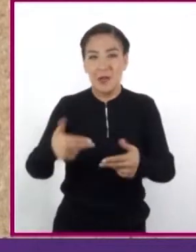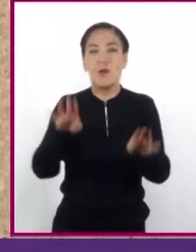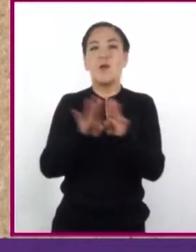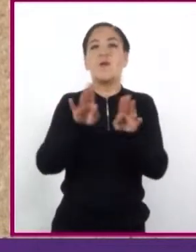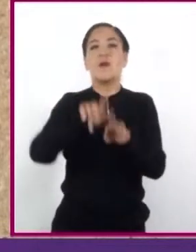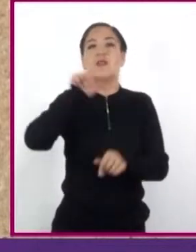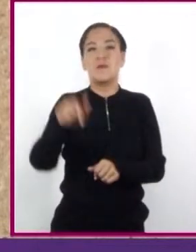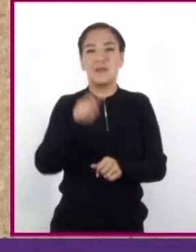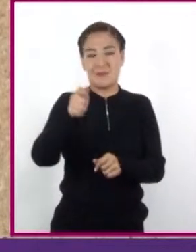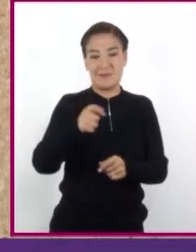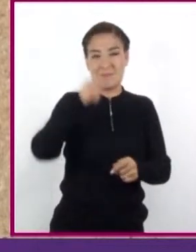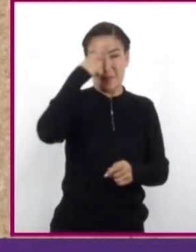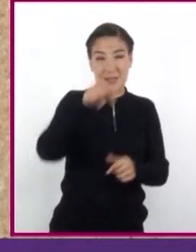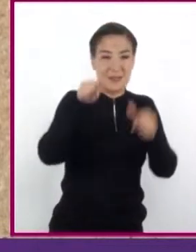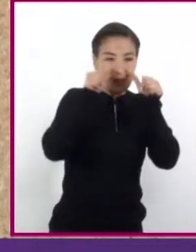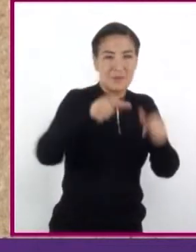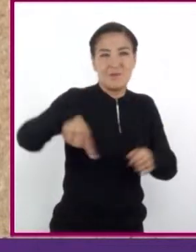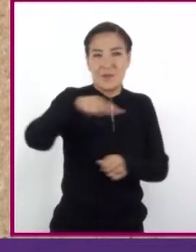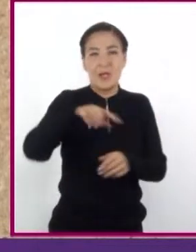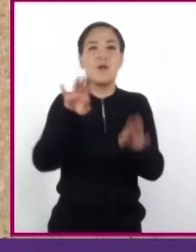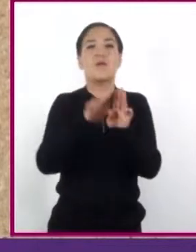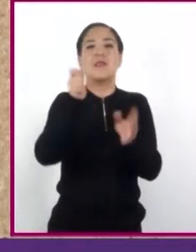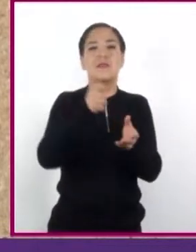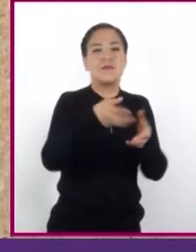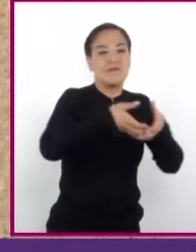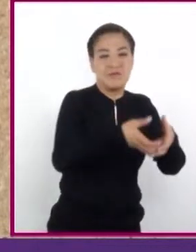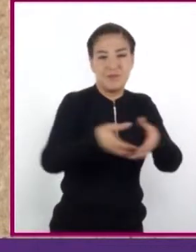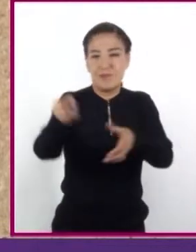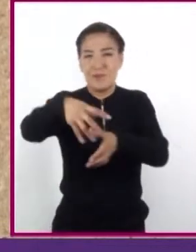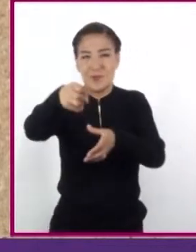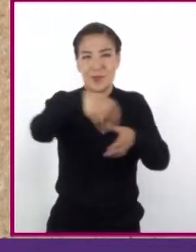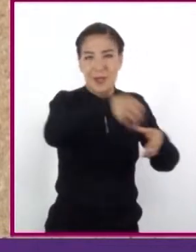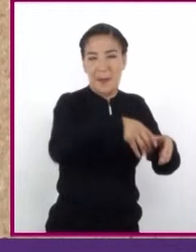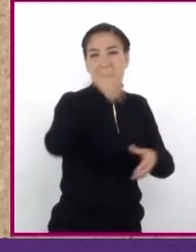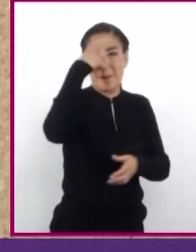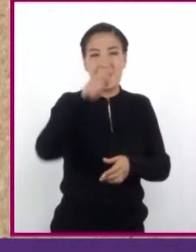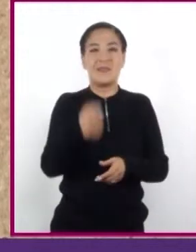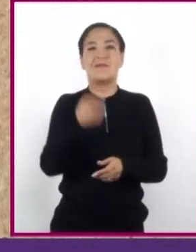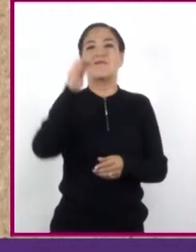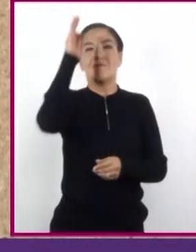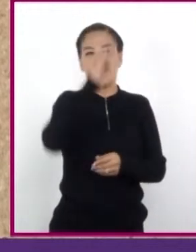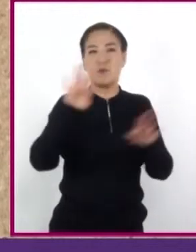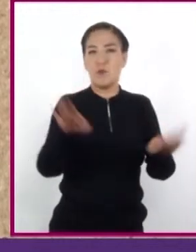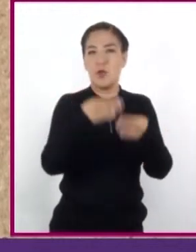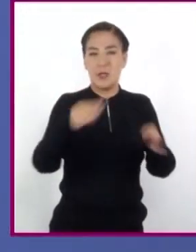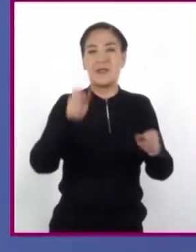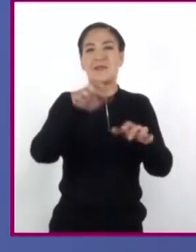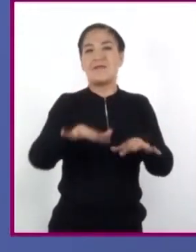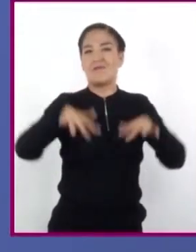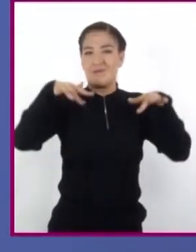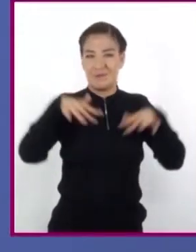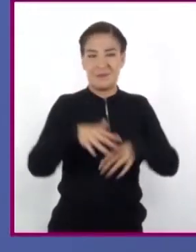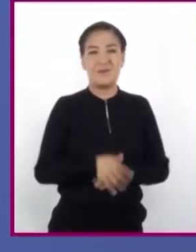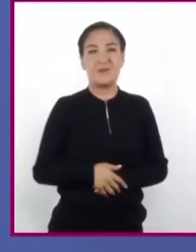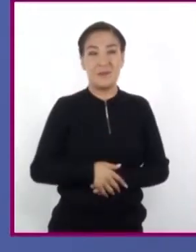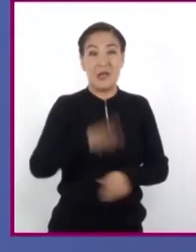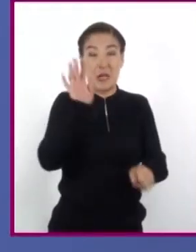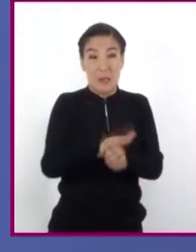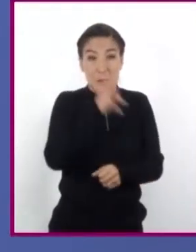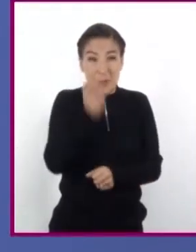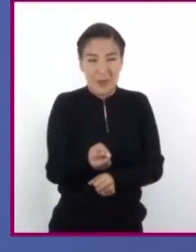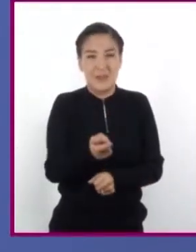culto de la catedral, recaudar limosnas, mantener la capilla de música y su organista. Por tal